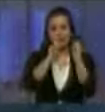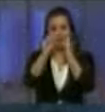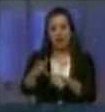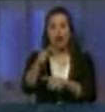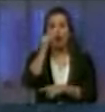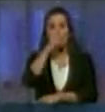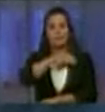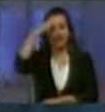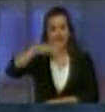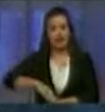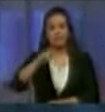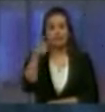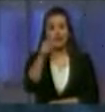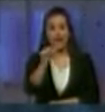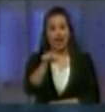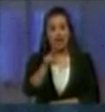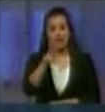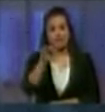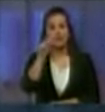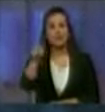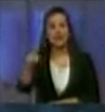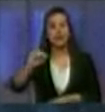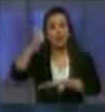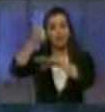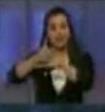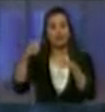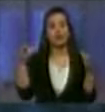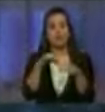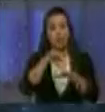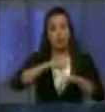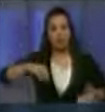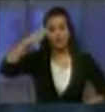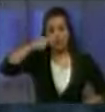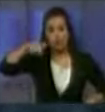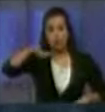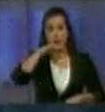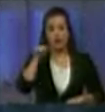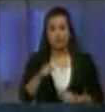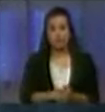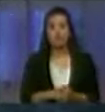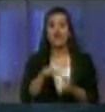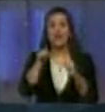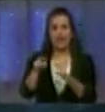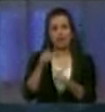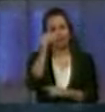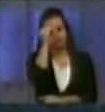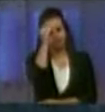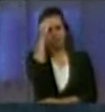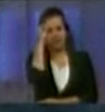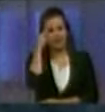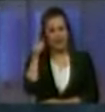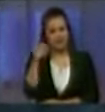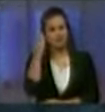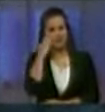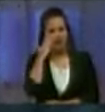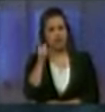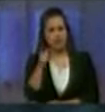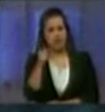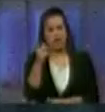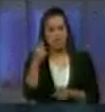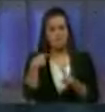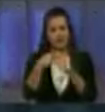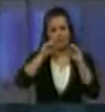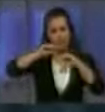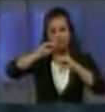general Galván comandante de la Guardia del Pueblo para que él, con todo su conocimiento, con toda su pedagogía y con toda